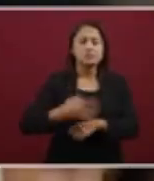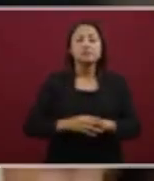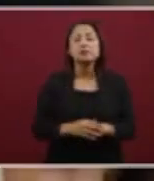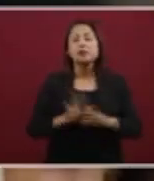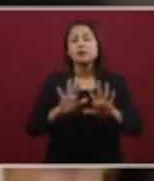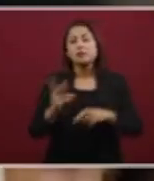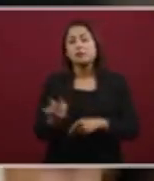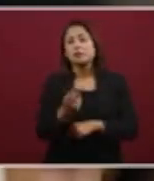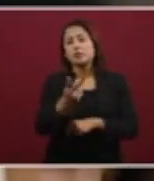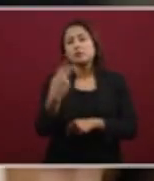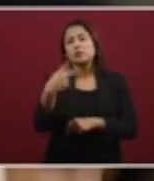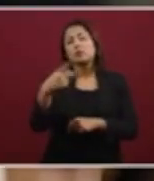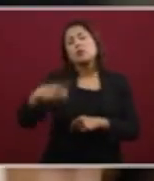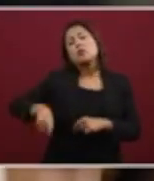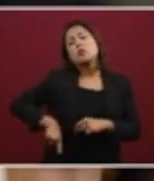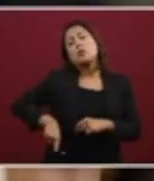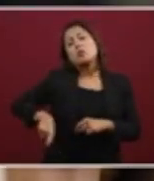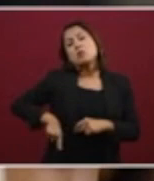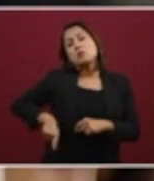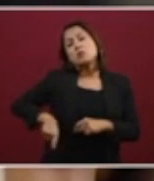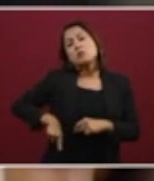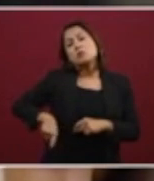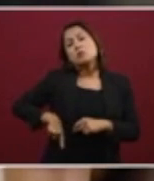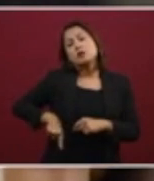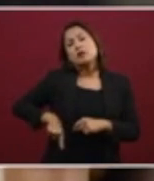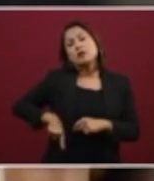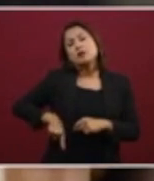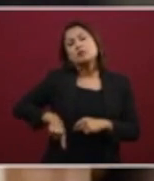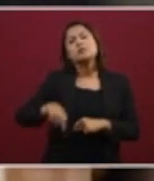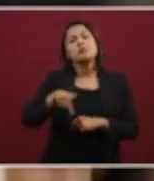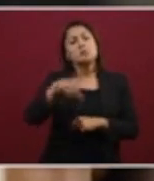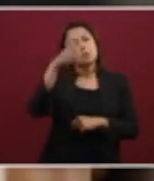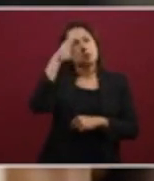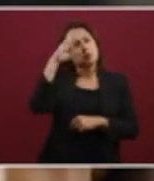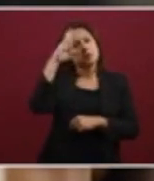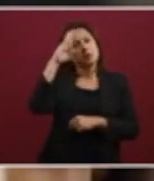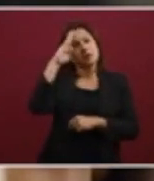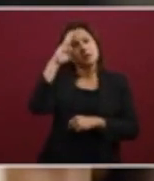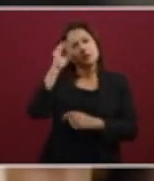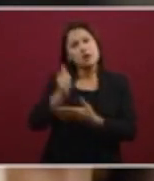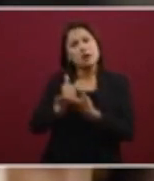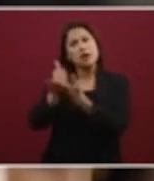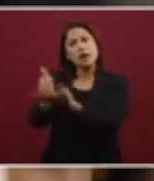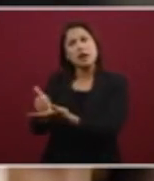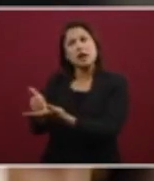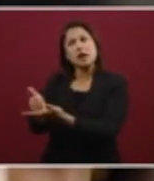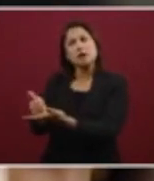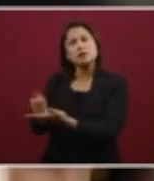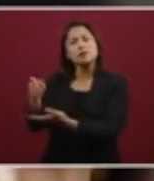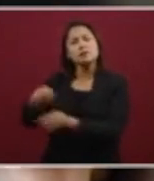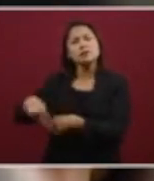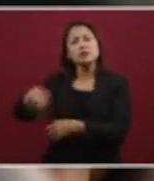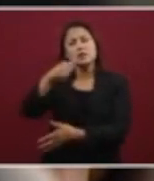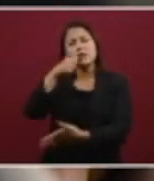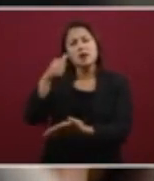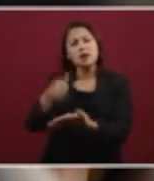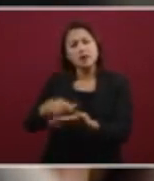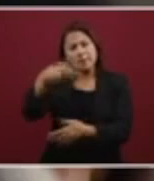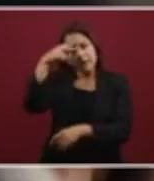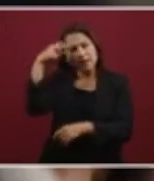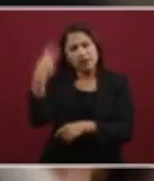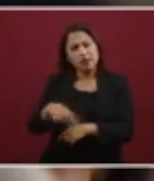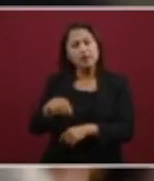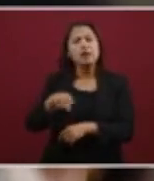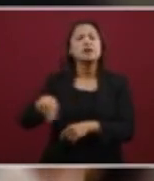es si su gobierno tiene algún plan de rescate para el Servicio Postal Mexicano y sus trabajadores, y si